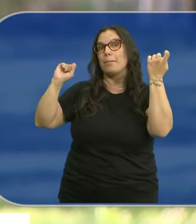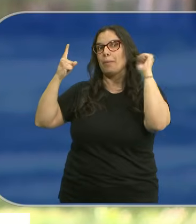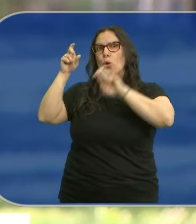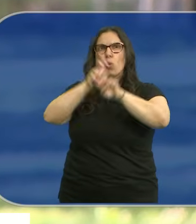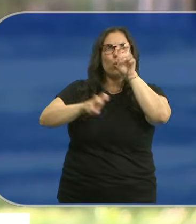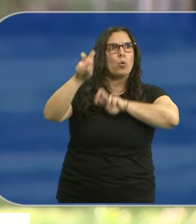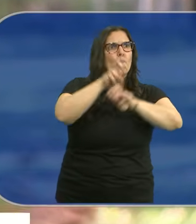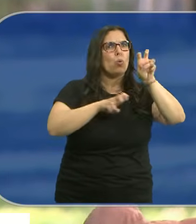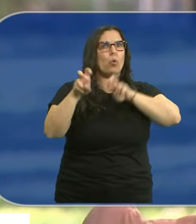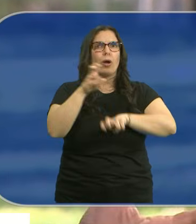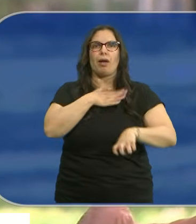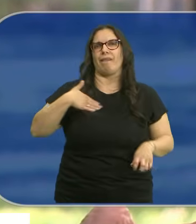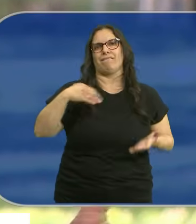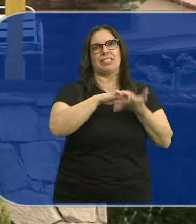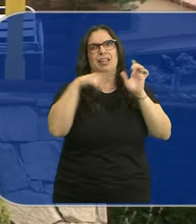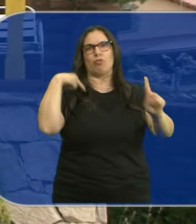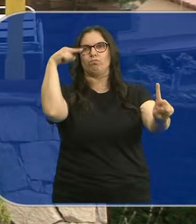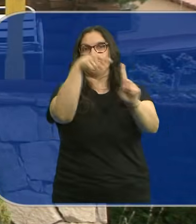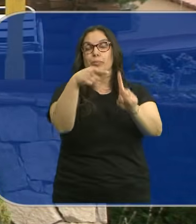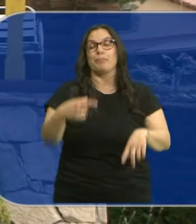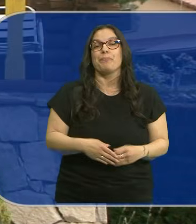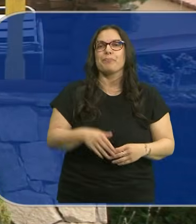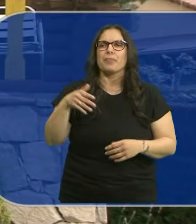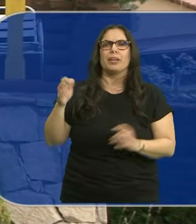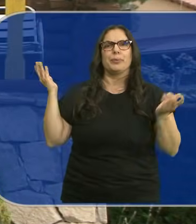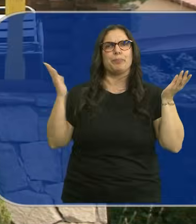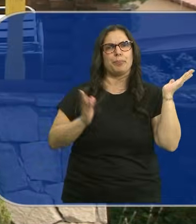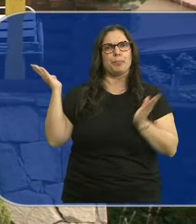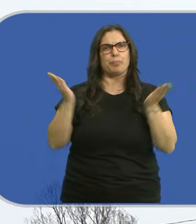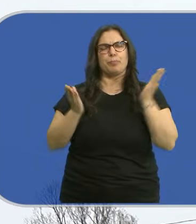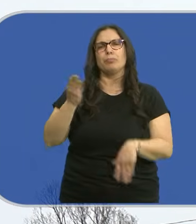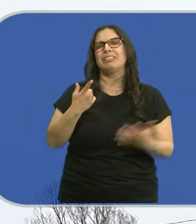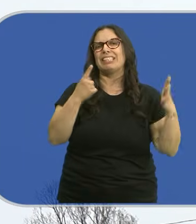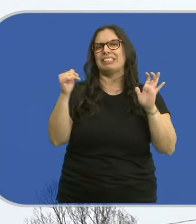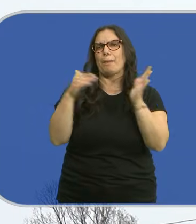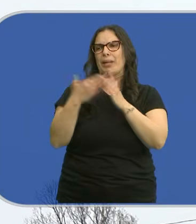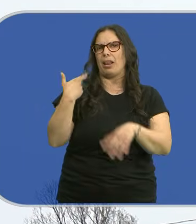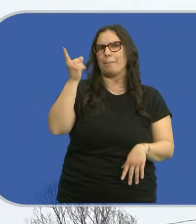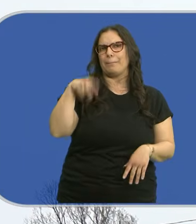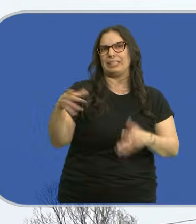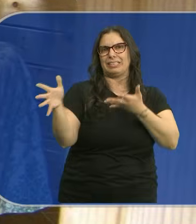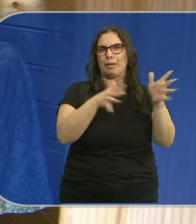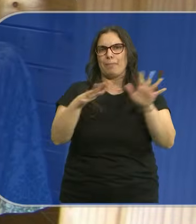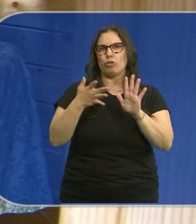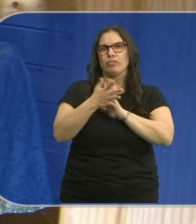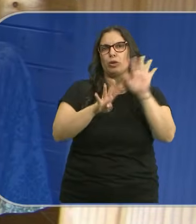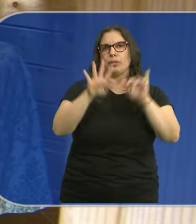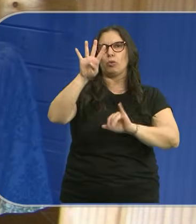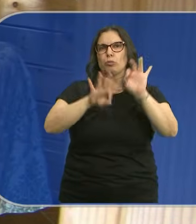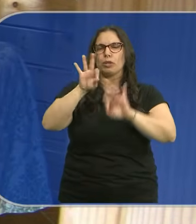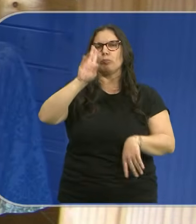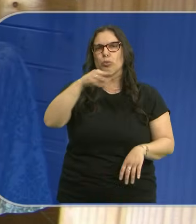viene buscando, ¿qué es? Castilla y León. La comunidad recibió casi 60.000 viajeros en marzo, el 94% de